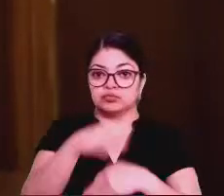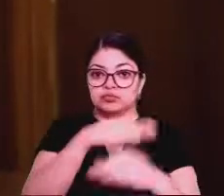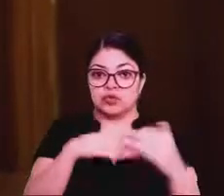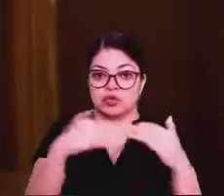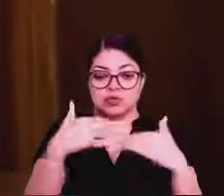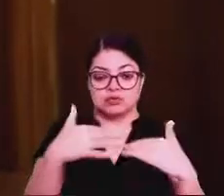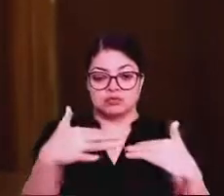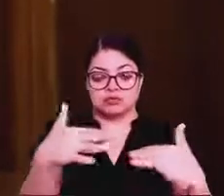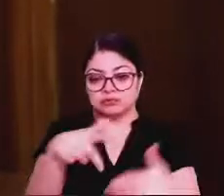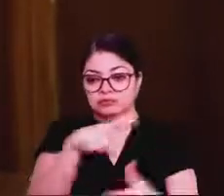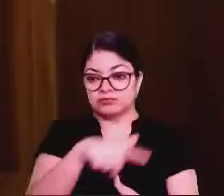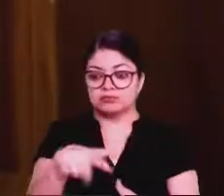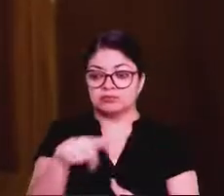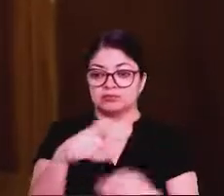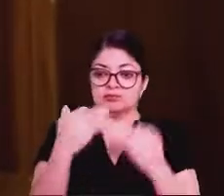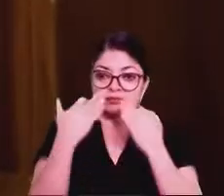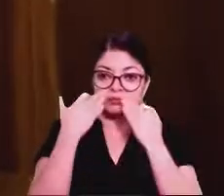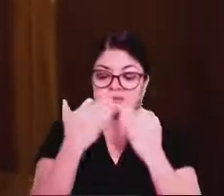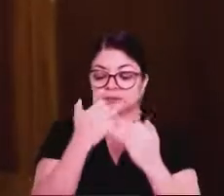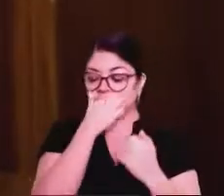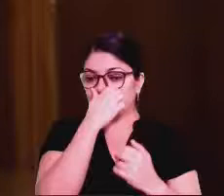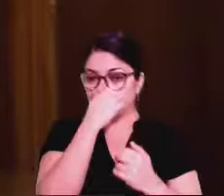esta honorable Asamblea